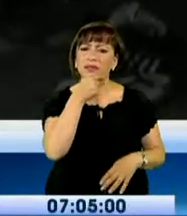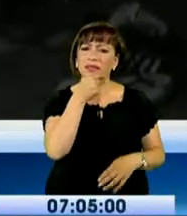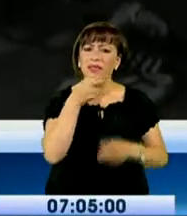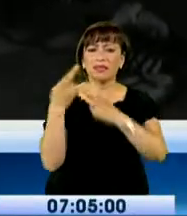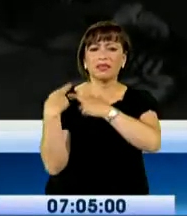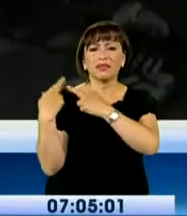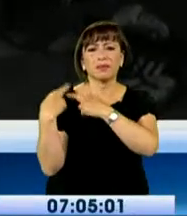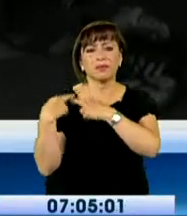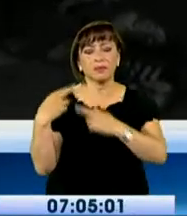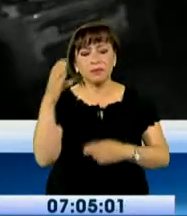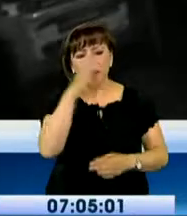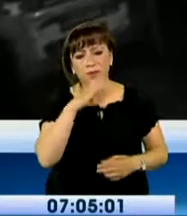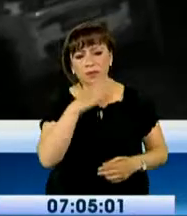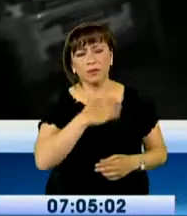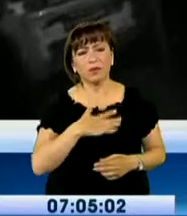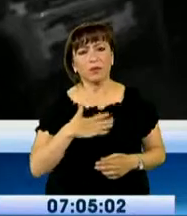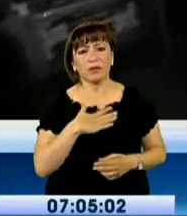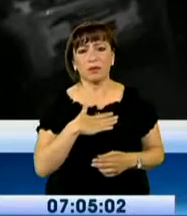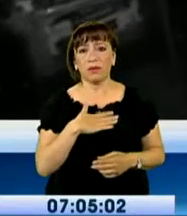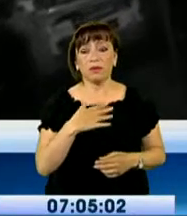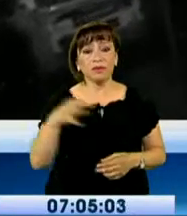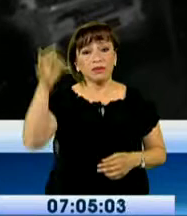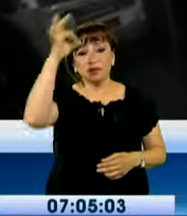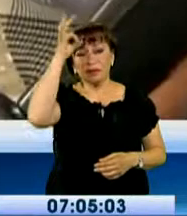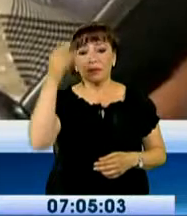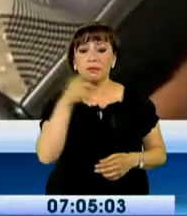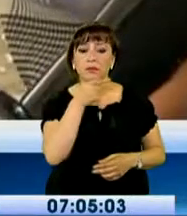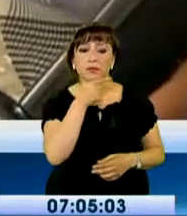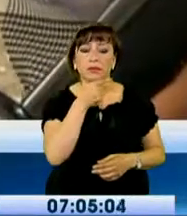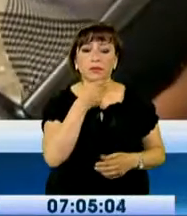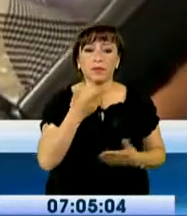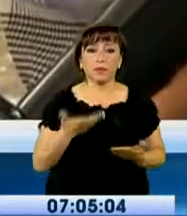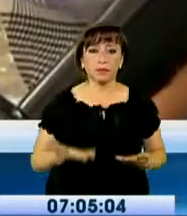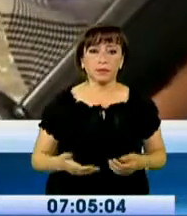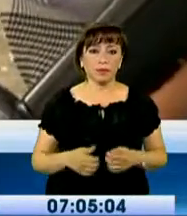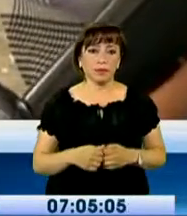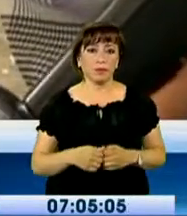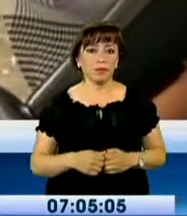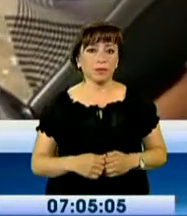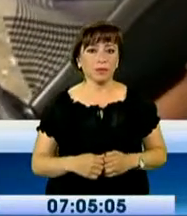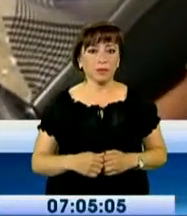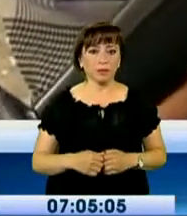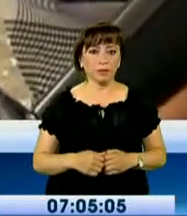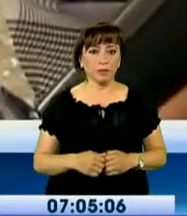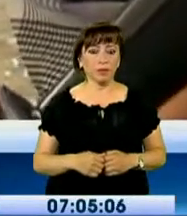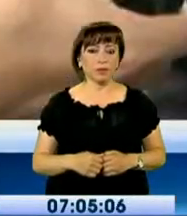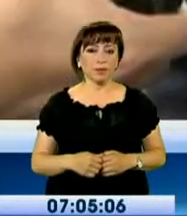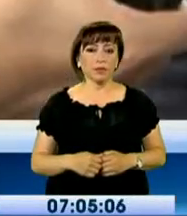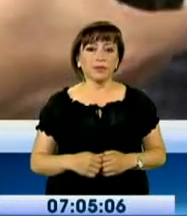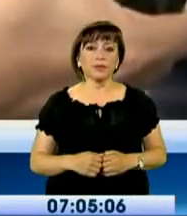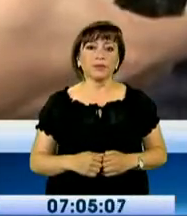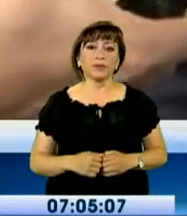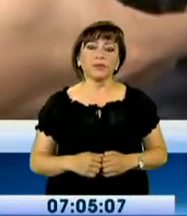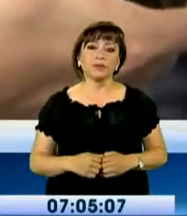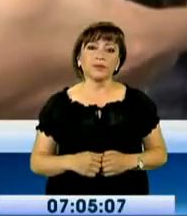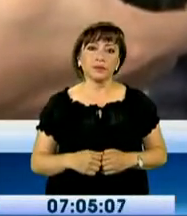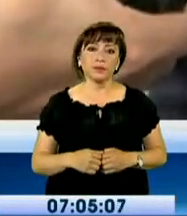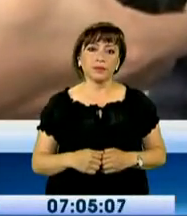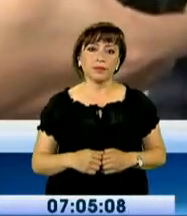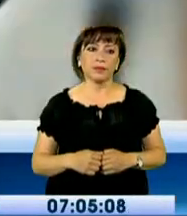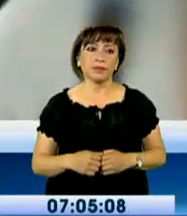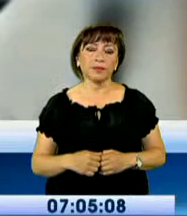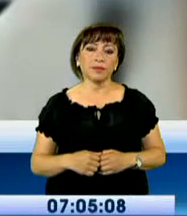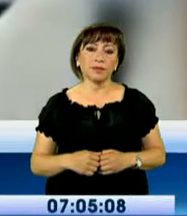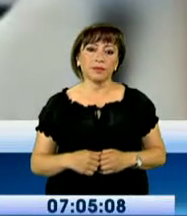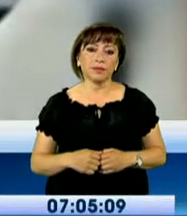hacer. Porque esto no se puede quedar así, porque unas personas indefensas que vengan a hacerle lo que le hacen. ¿Qué tienen que hacer dos personas